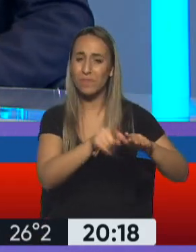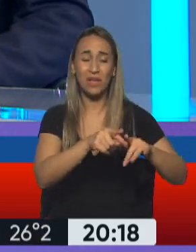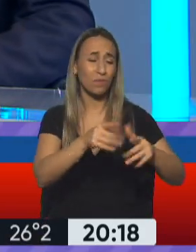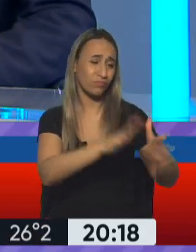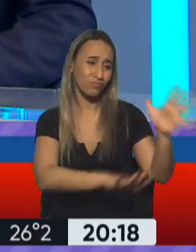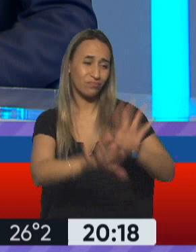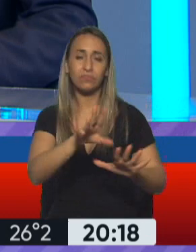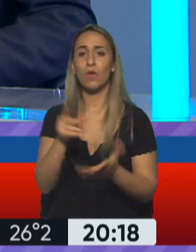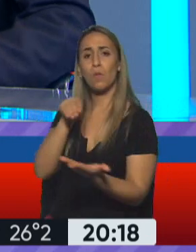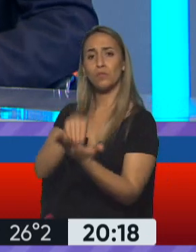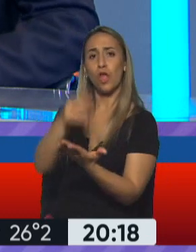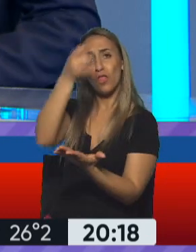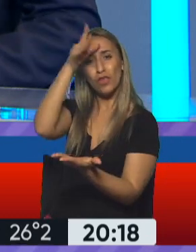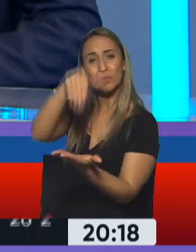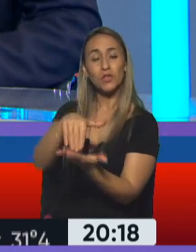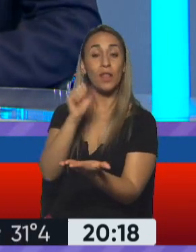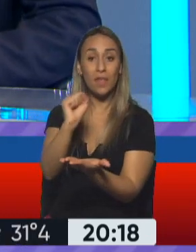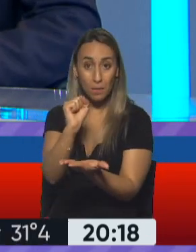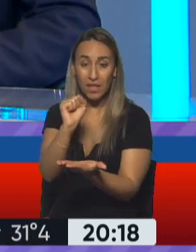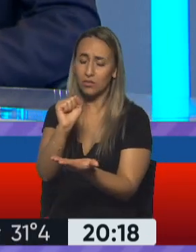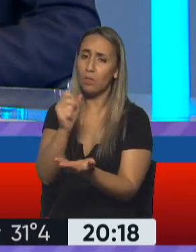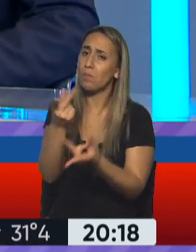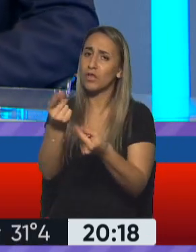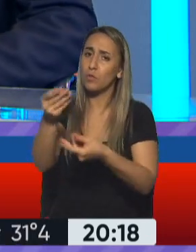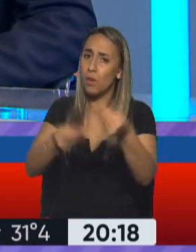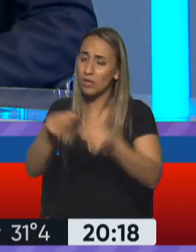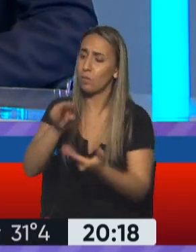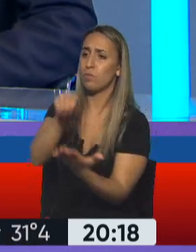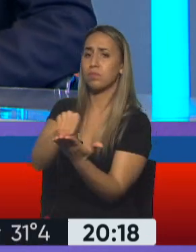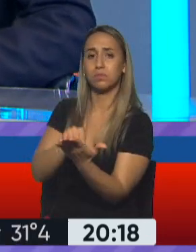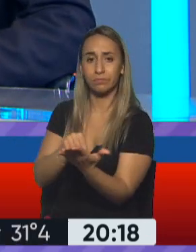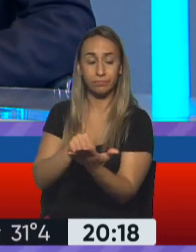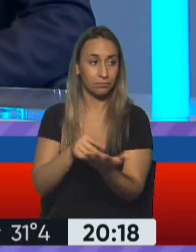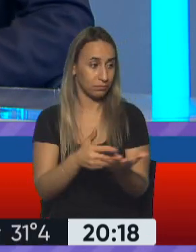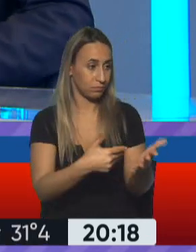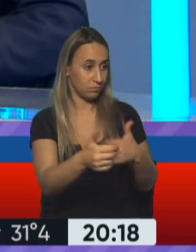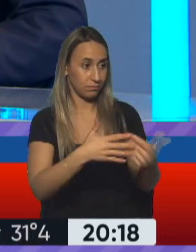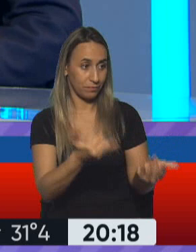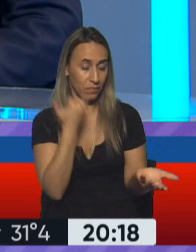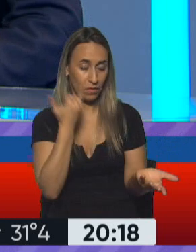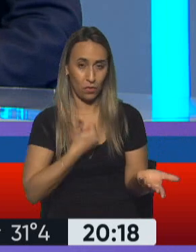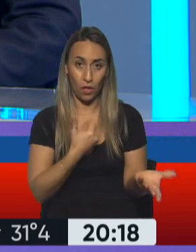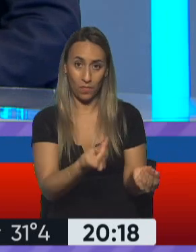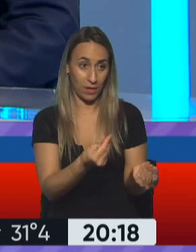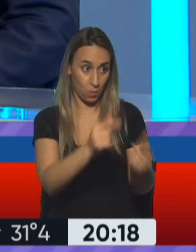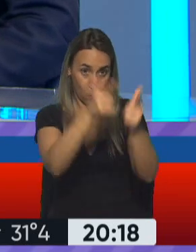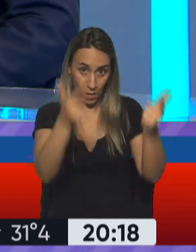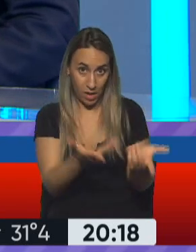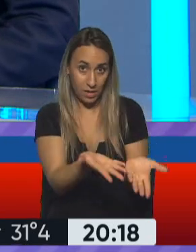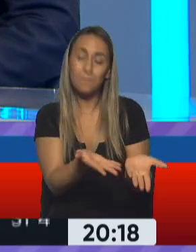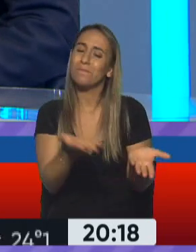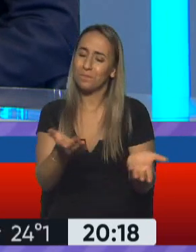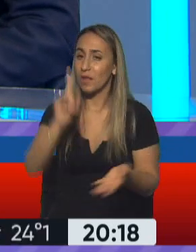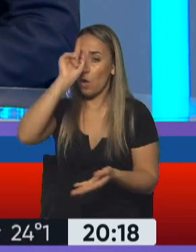más de 12 millones de pesos, las obras no están. Hubo una investigación, el juez González Charvay en primera